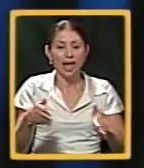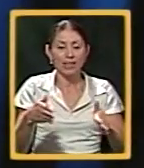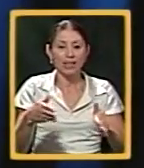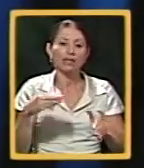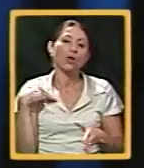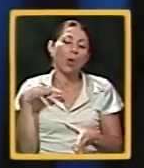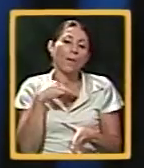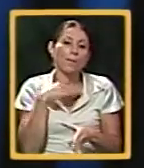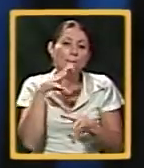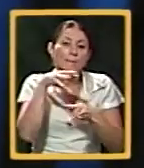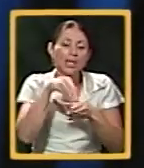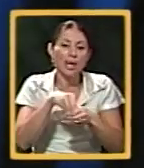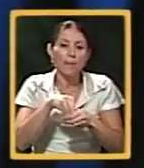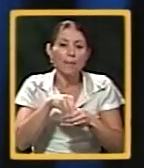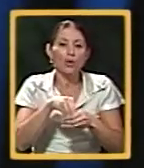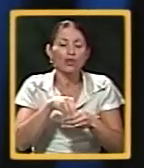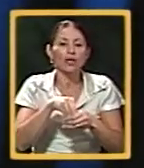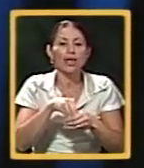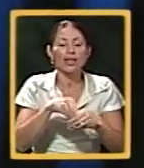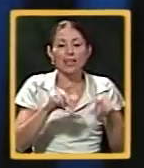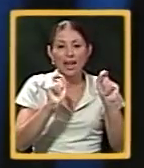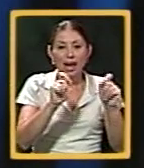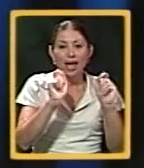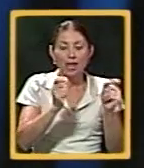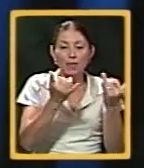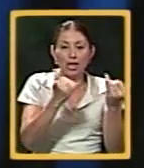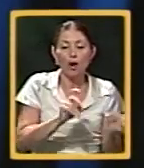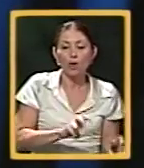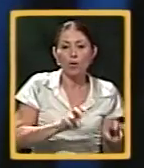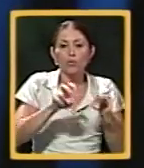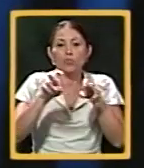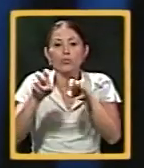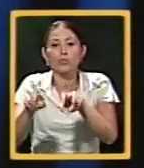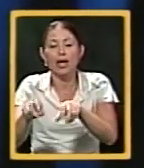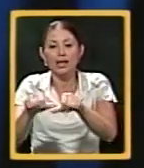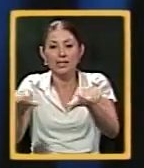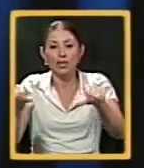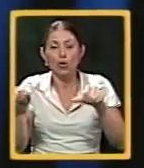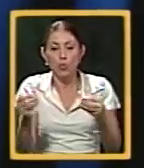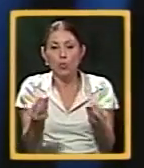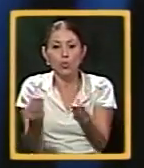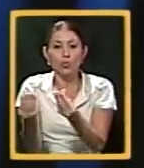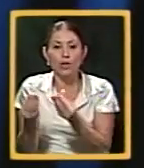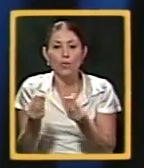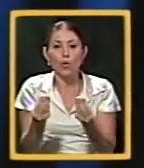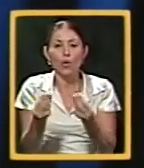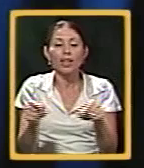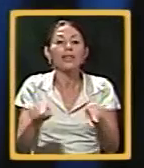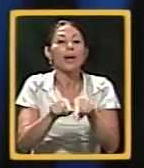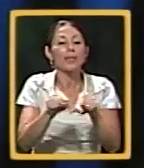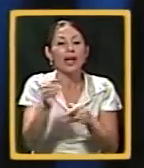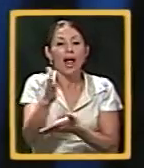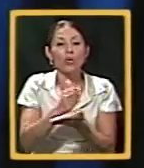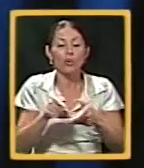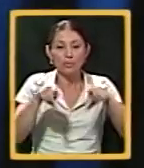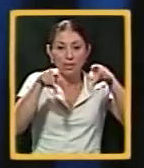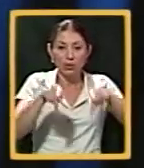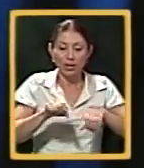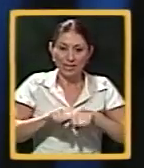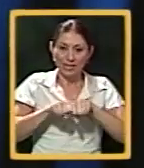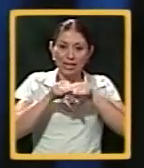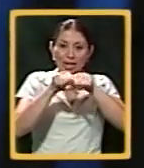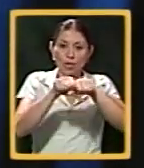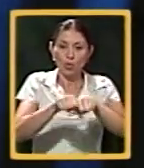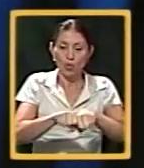que pasaron al sector productivo, sino que también algunas de los graduados de estas universidades que